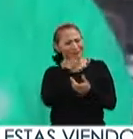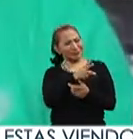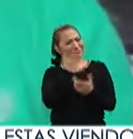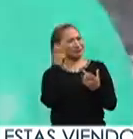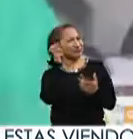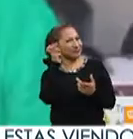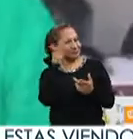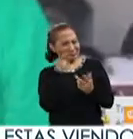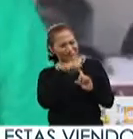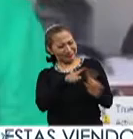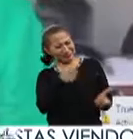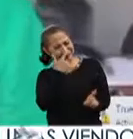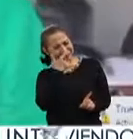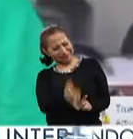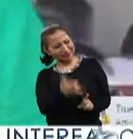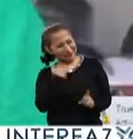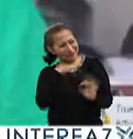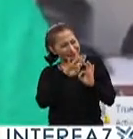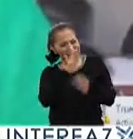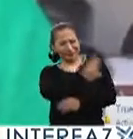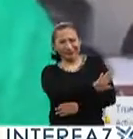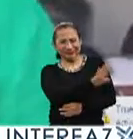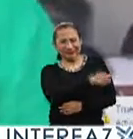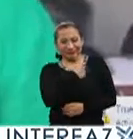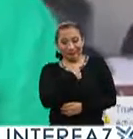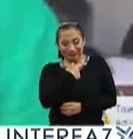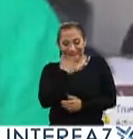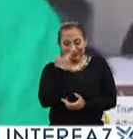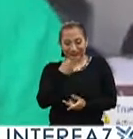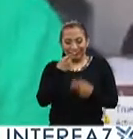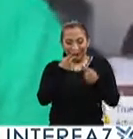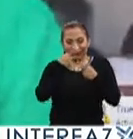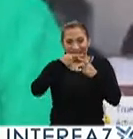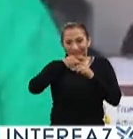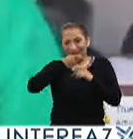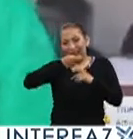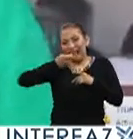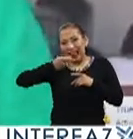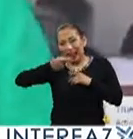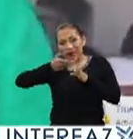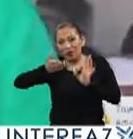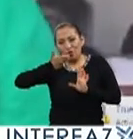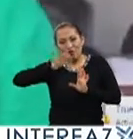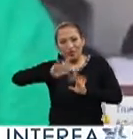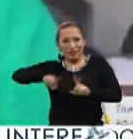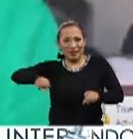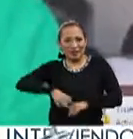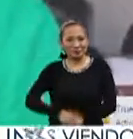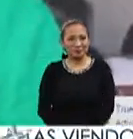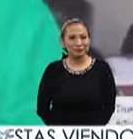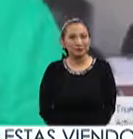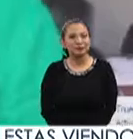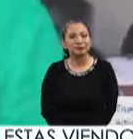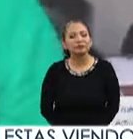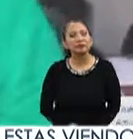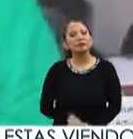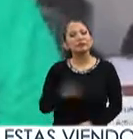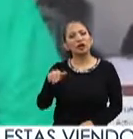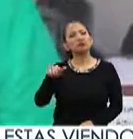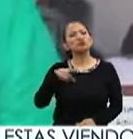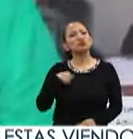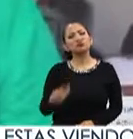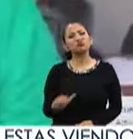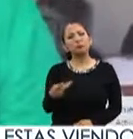al escucharme hablar, al escuchar la manera en que el acento que yo tengo, pues no estaban acostumbrados, la verdad. Irving, yo